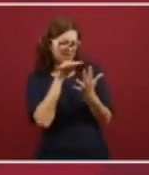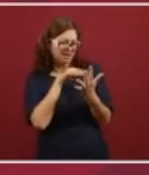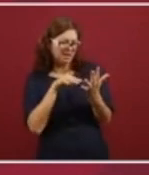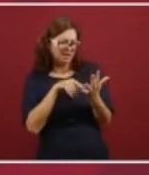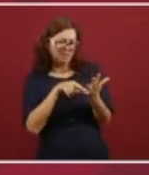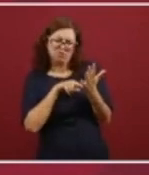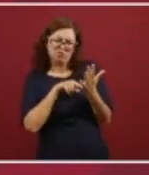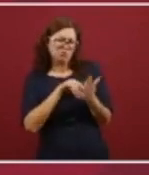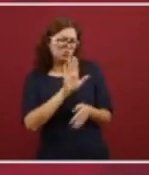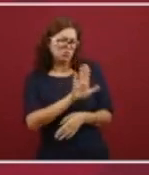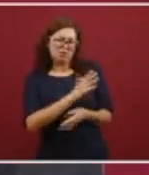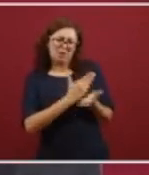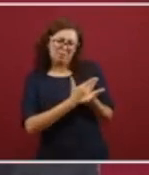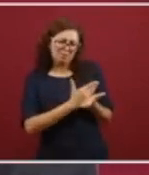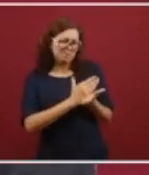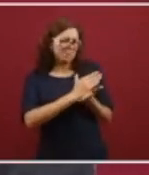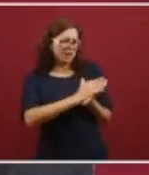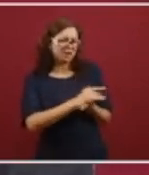tú